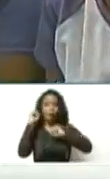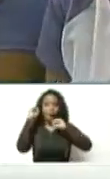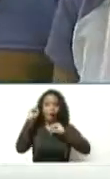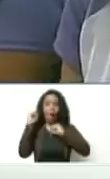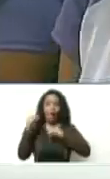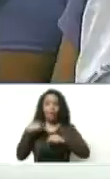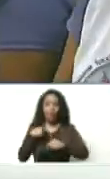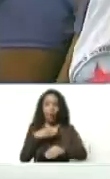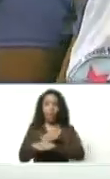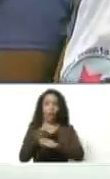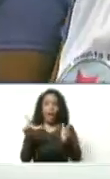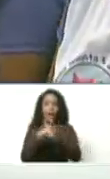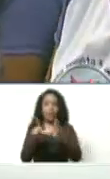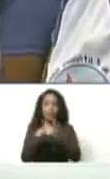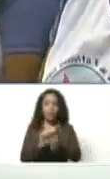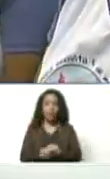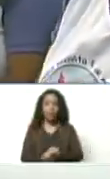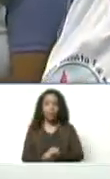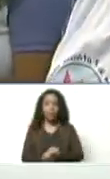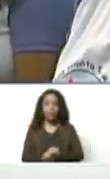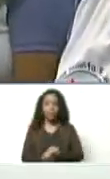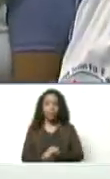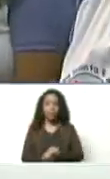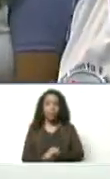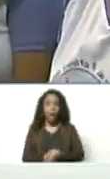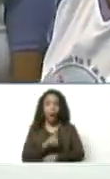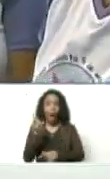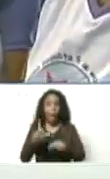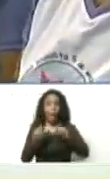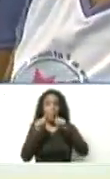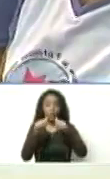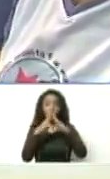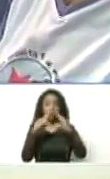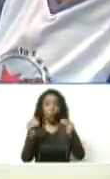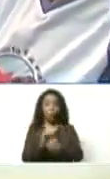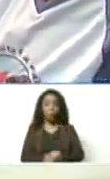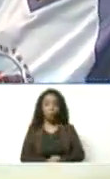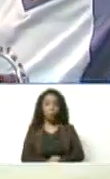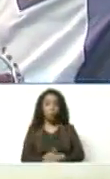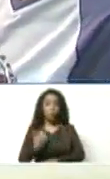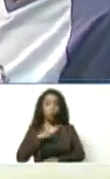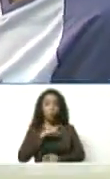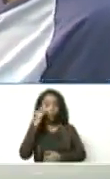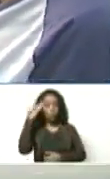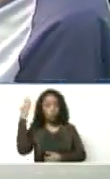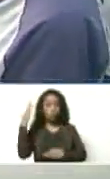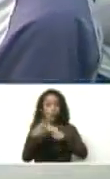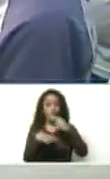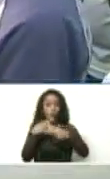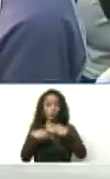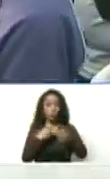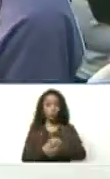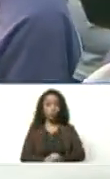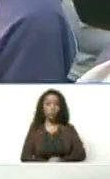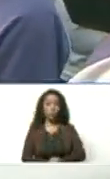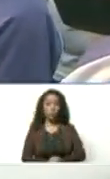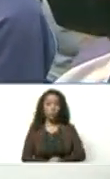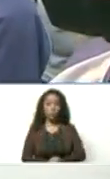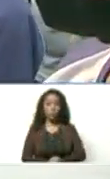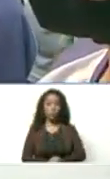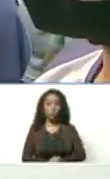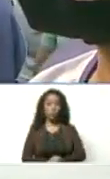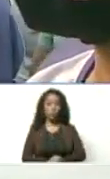cuando estaba en el Liceo José Ávalo. Ahí empezó todo. Nuestros sueños revolucionarios.